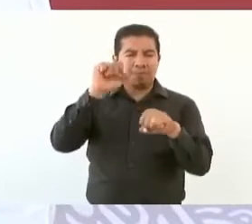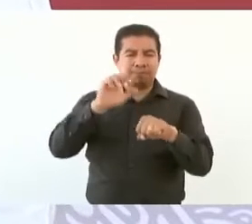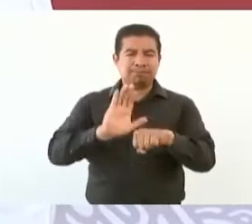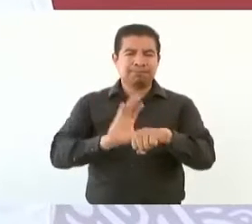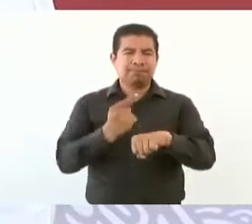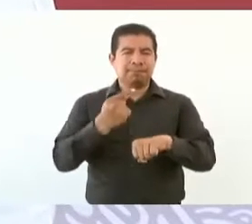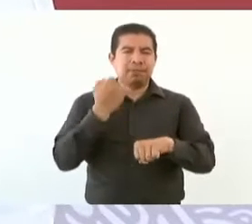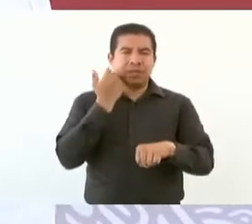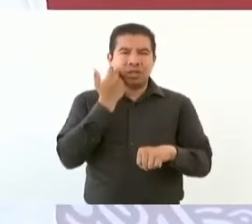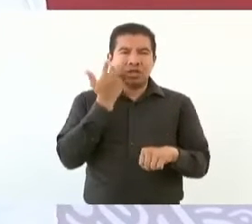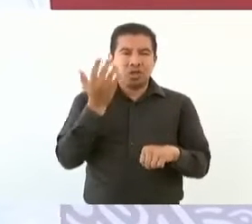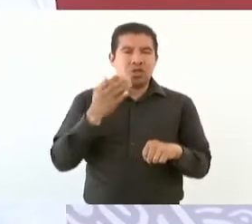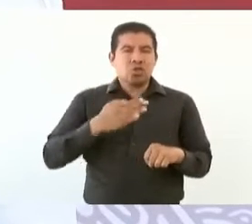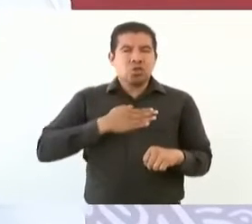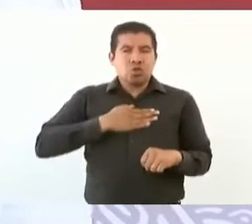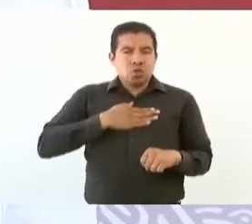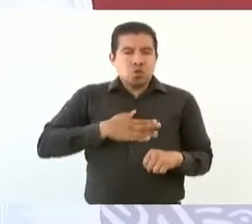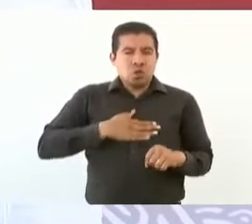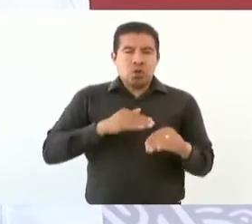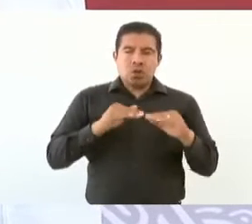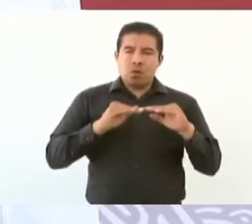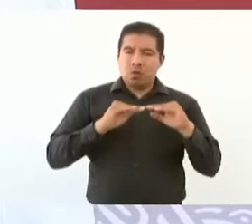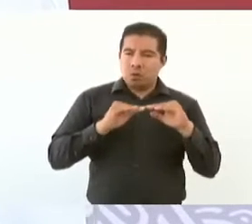jornadas laborales justas